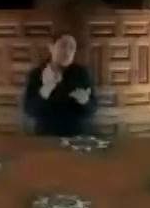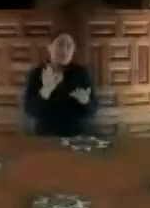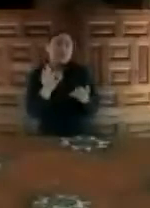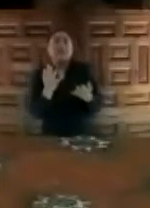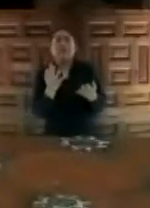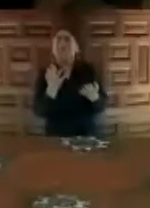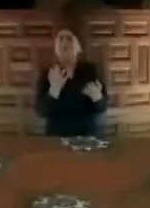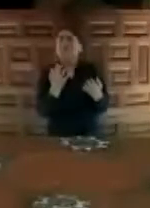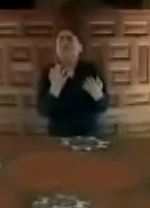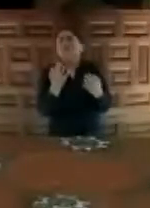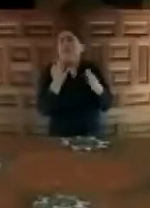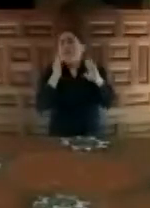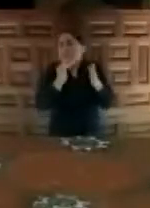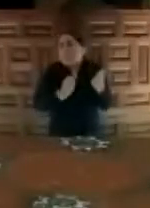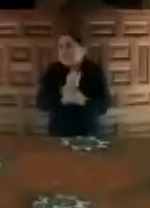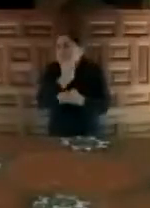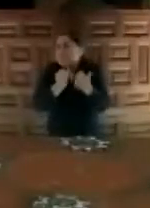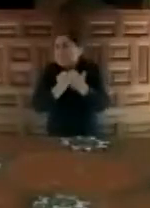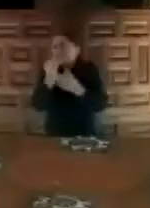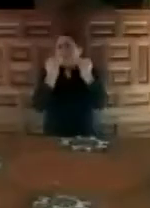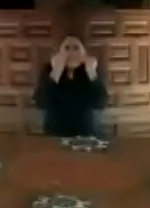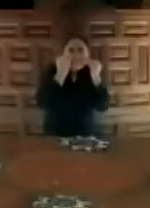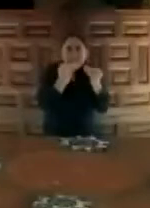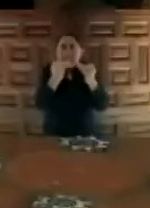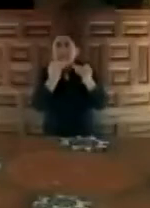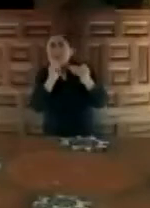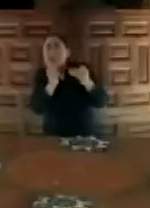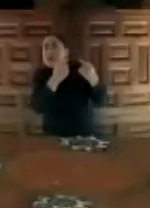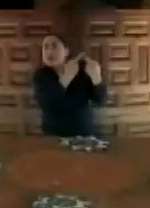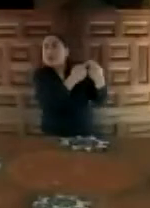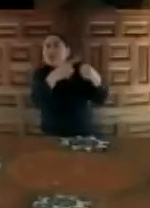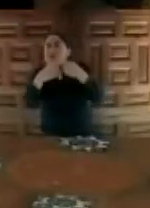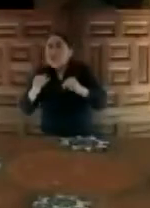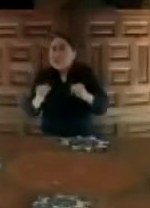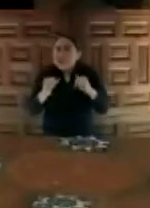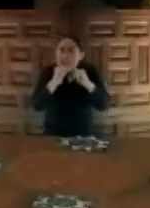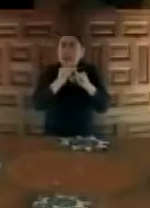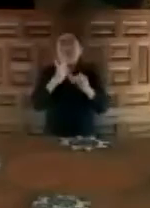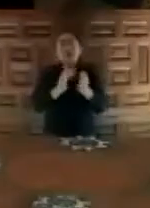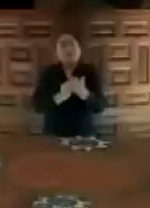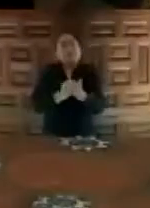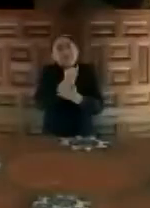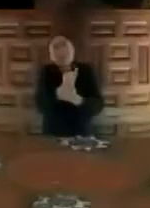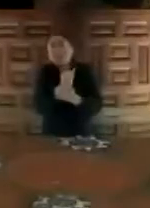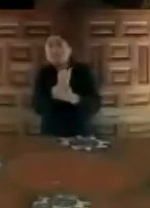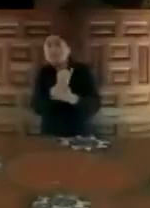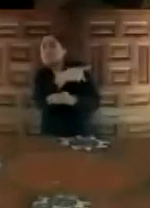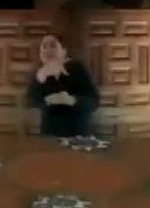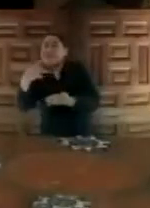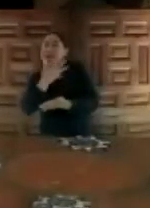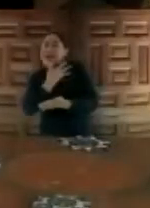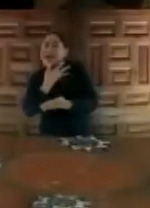por decirlo así, más nítida de las diferencias institucionales, la puesta en marcha de sus recursos y